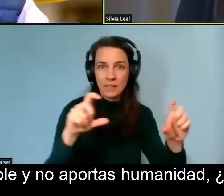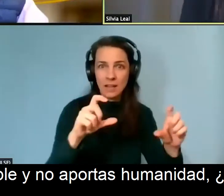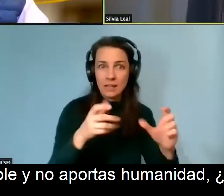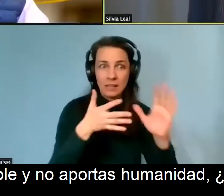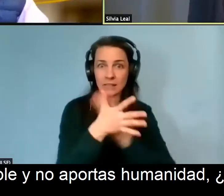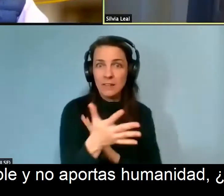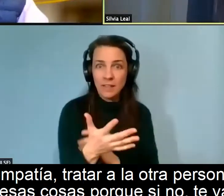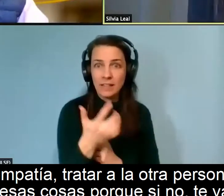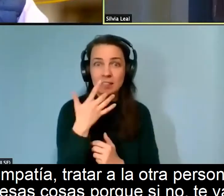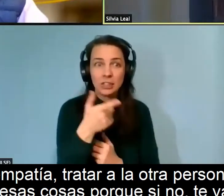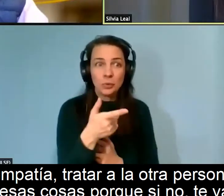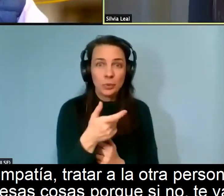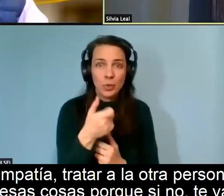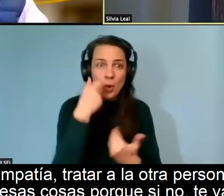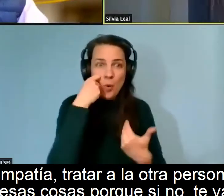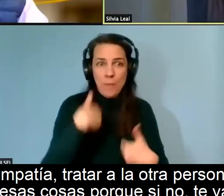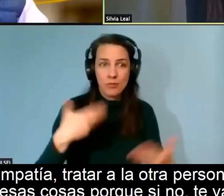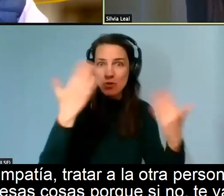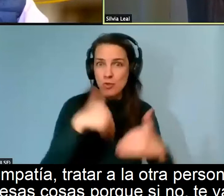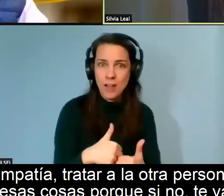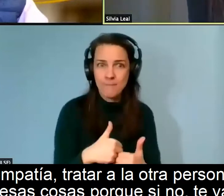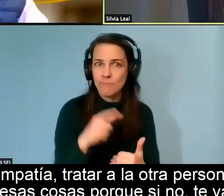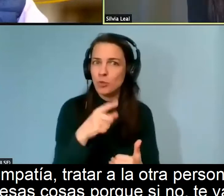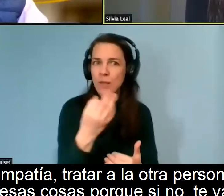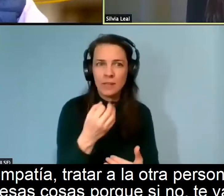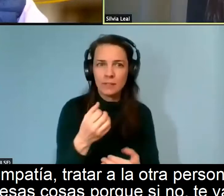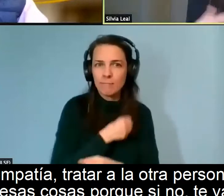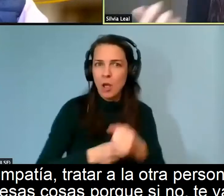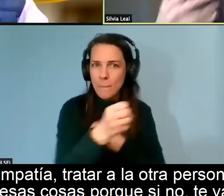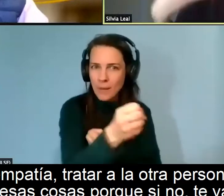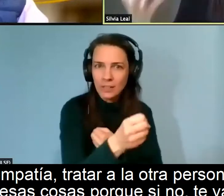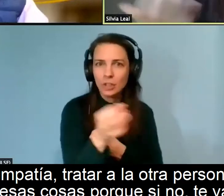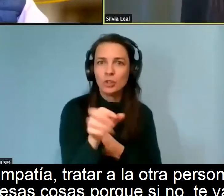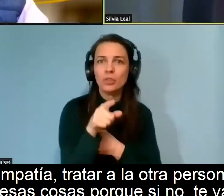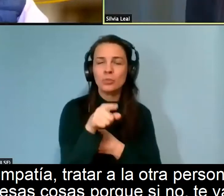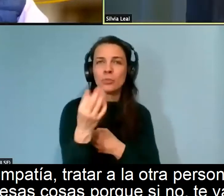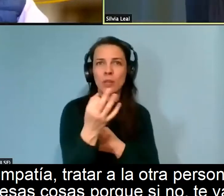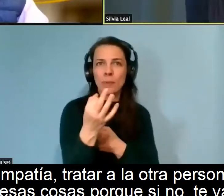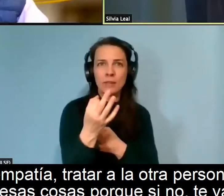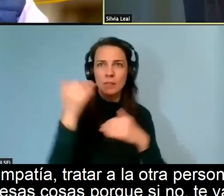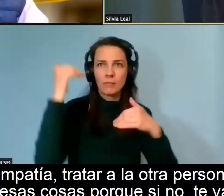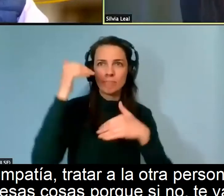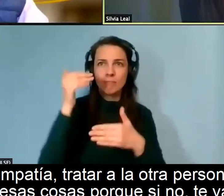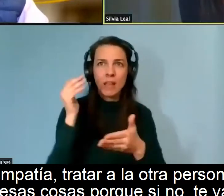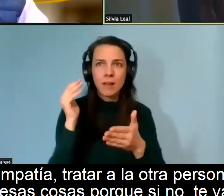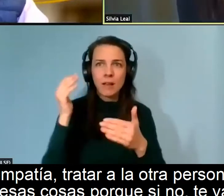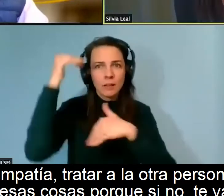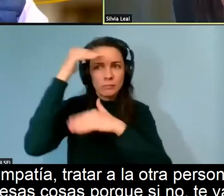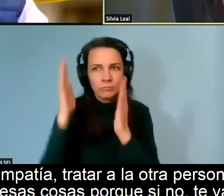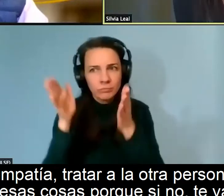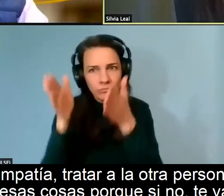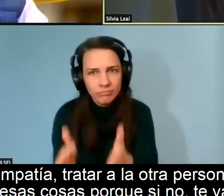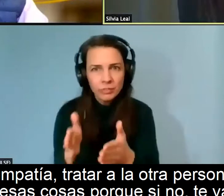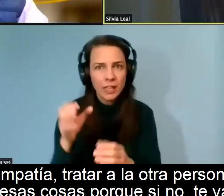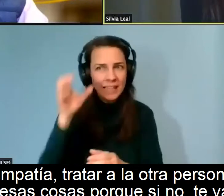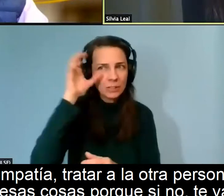¿qué esperas? Entonces tienes que sacar esa empatía, tienes que tratar a la otra persona bien, tienes que escuchar, tienes que hacer todas